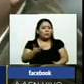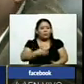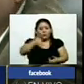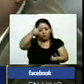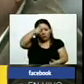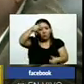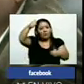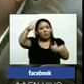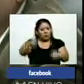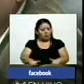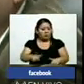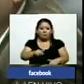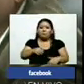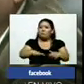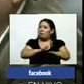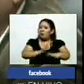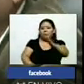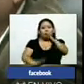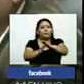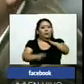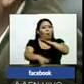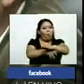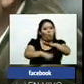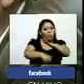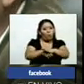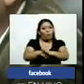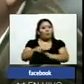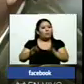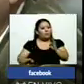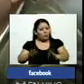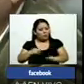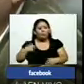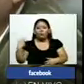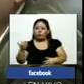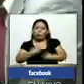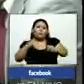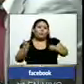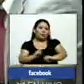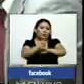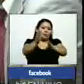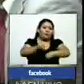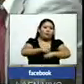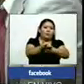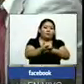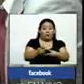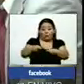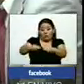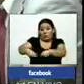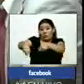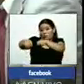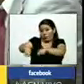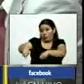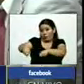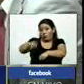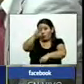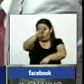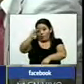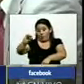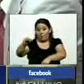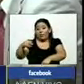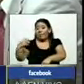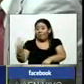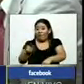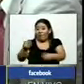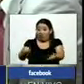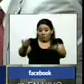acuerdo en combatir la corrupción y la impunidad. Eso lo hemos dicho con toda claridad. Un convenio internacional debería pasar por la Asamblea Legislativa.